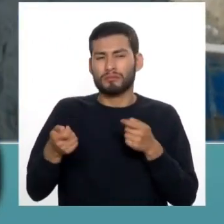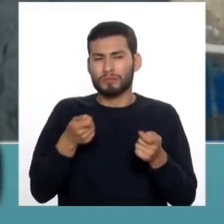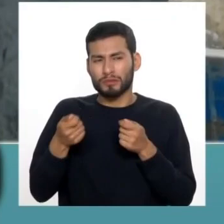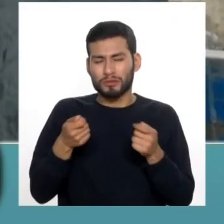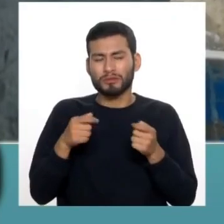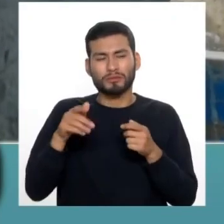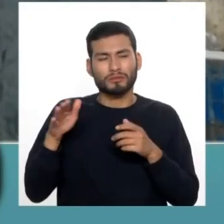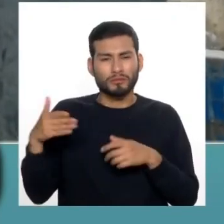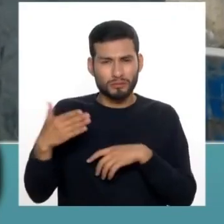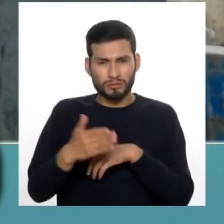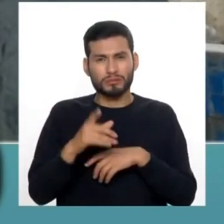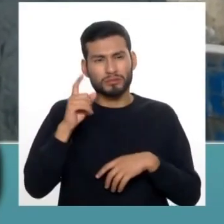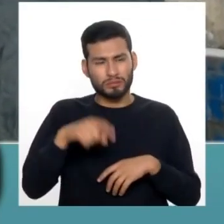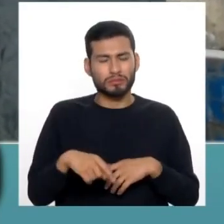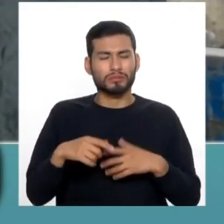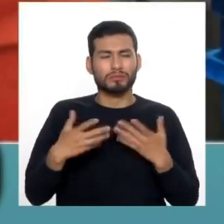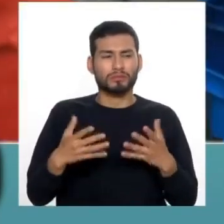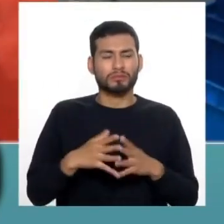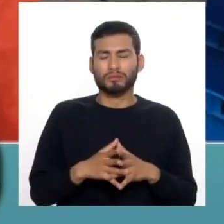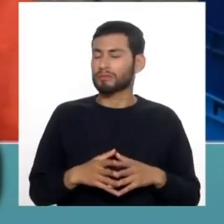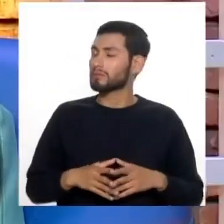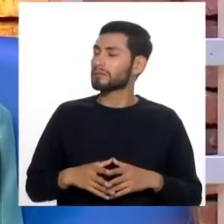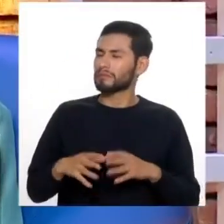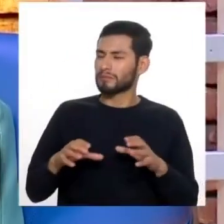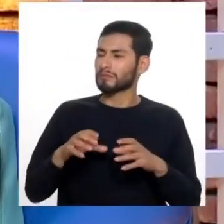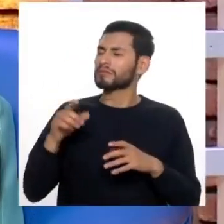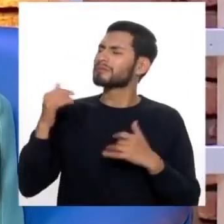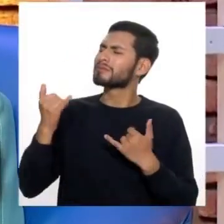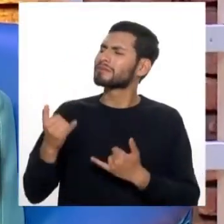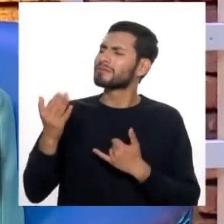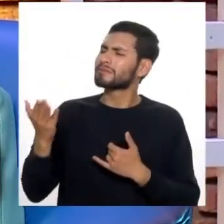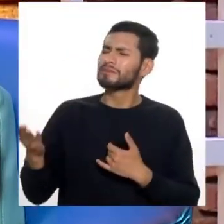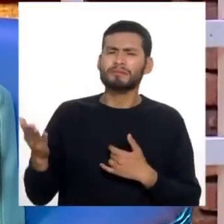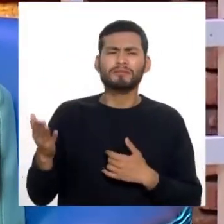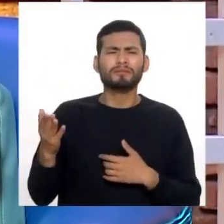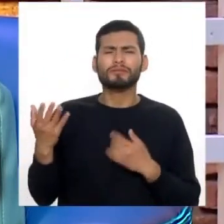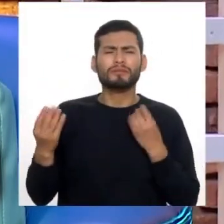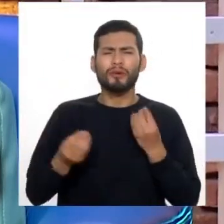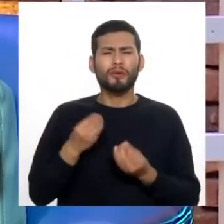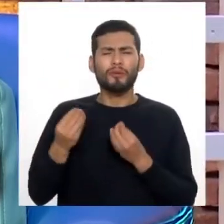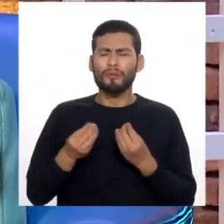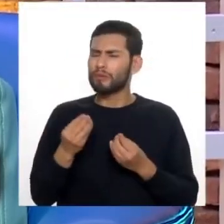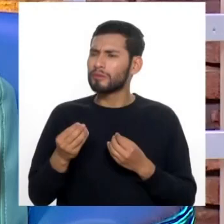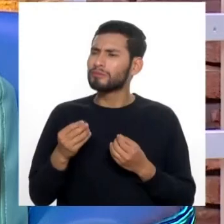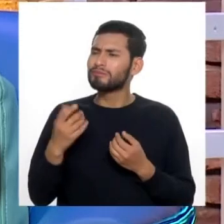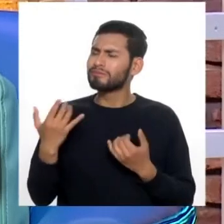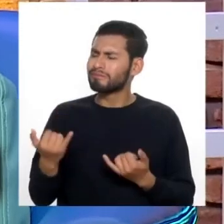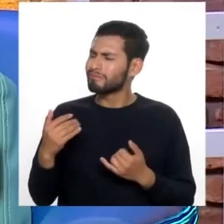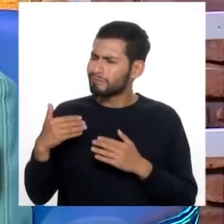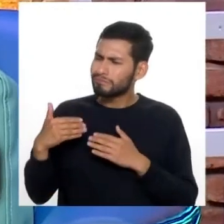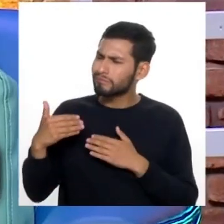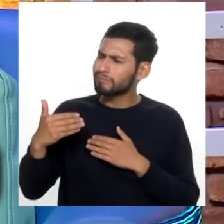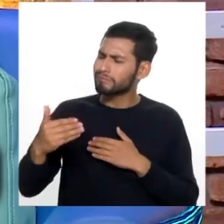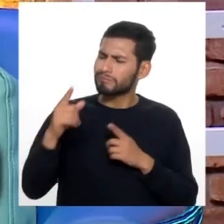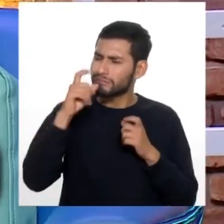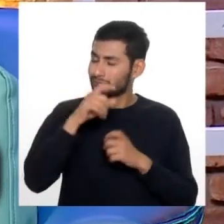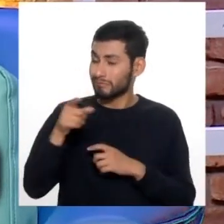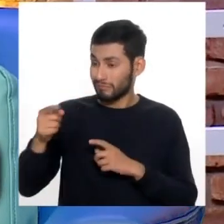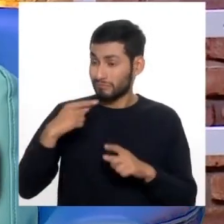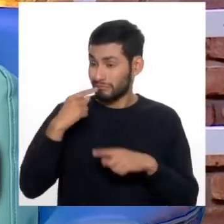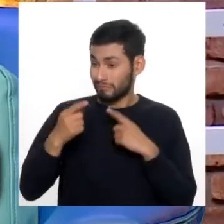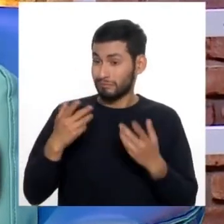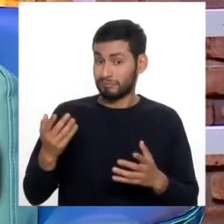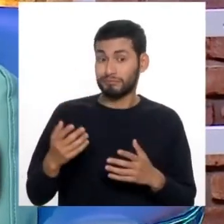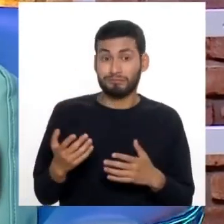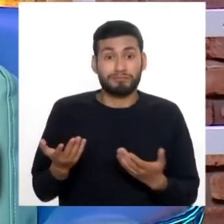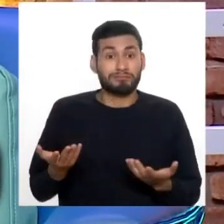pesquera que hay que abordarla como un todo. Y ahora, ¿qué es lo que cómo van a afrontar las pesquerías toda esta situación? Porque como dijiste hace un